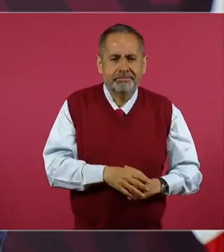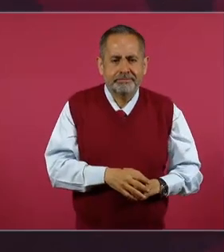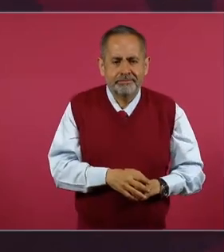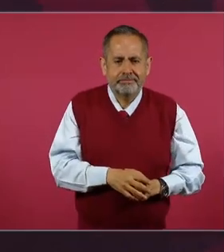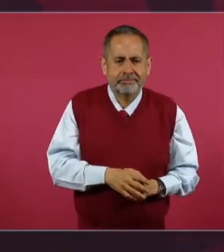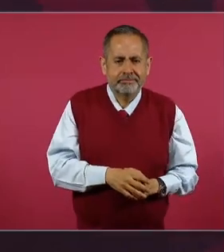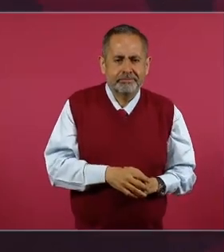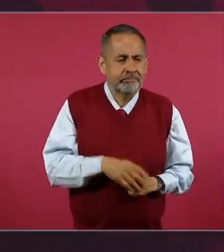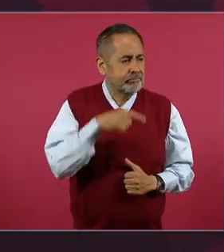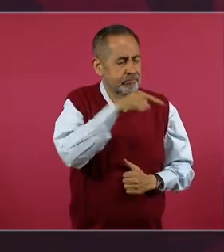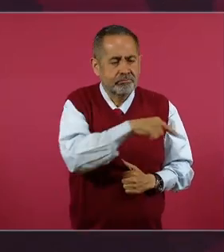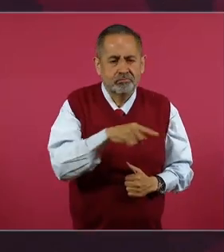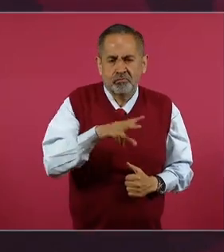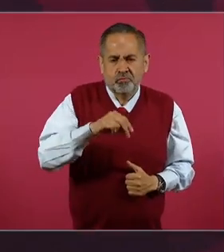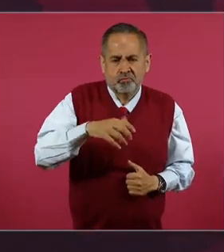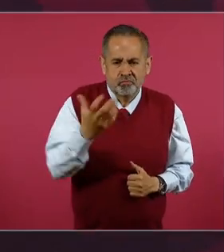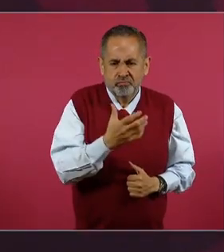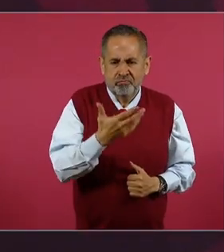no actuó